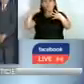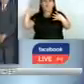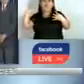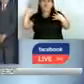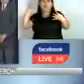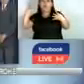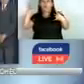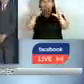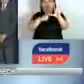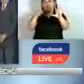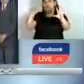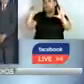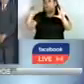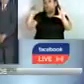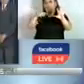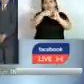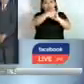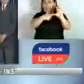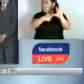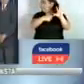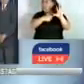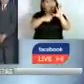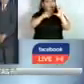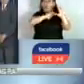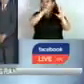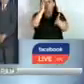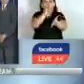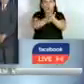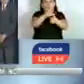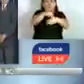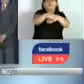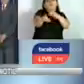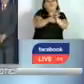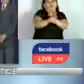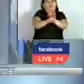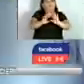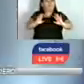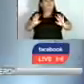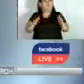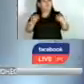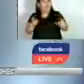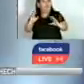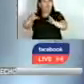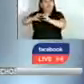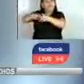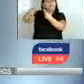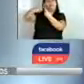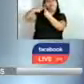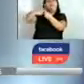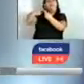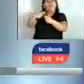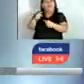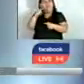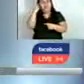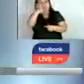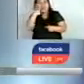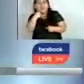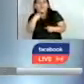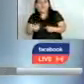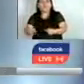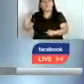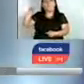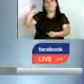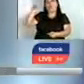Sosa son algunos de los parlamentarios que no alcanzaron la reelección, mientras que en Arena, rostros como los de